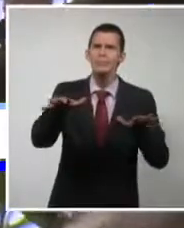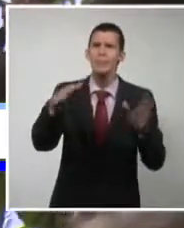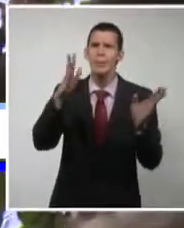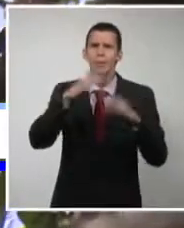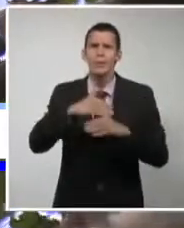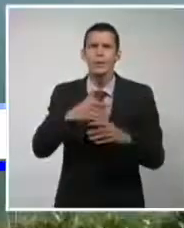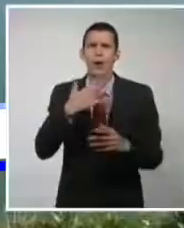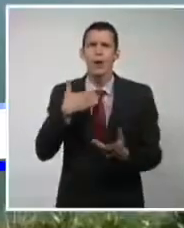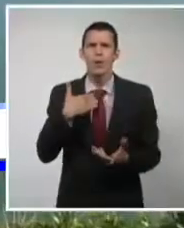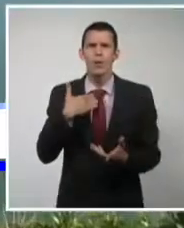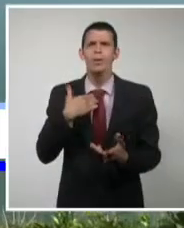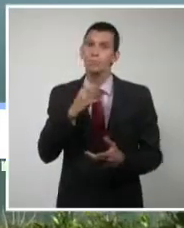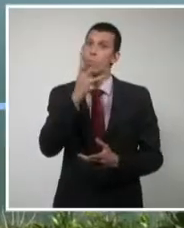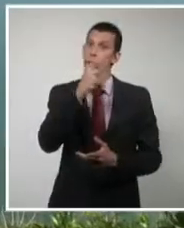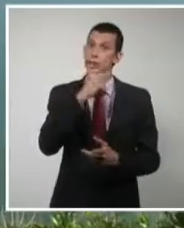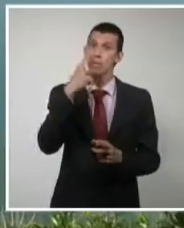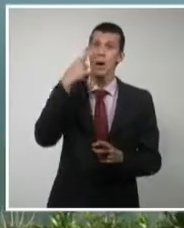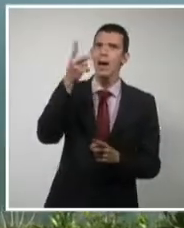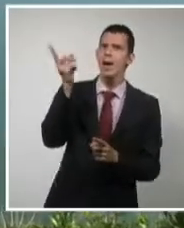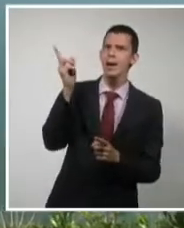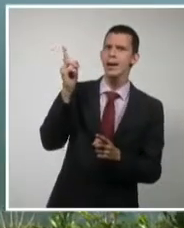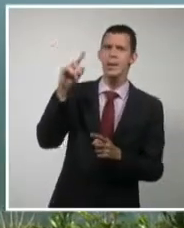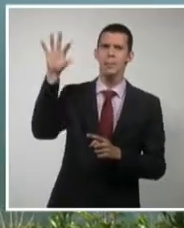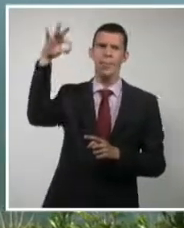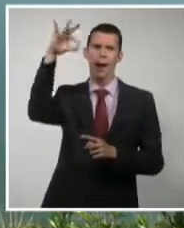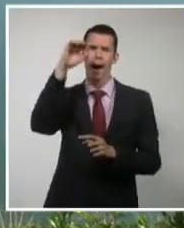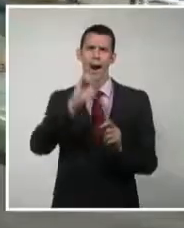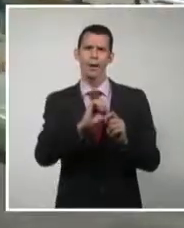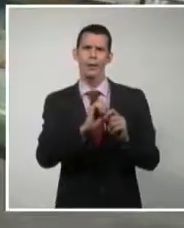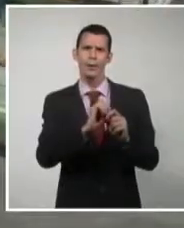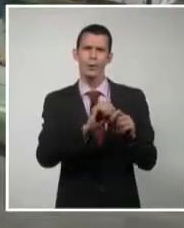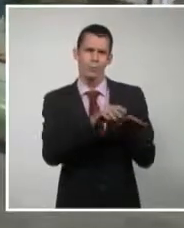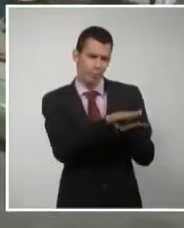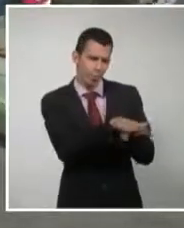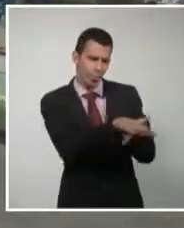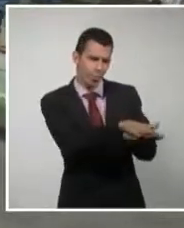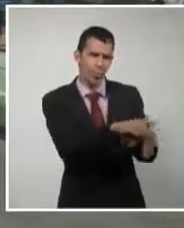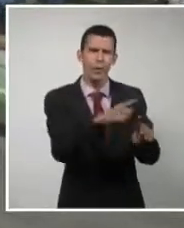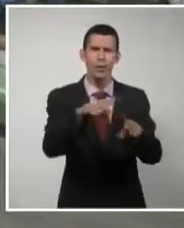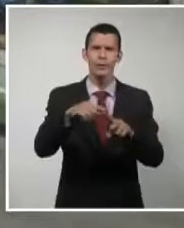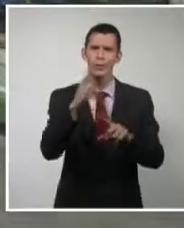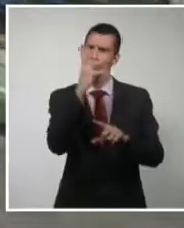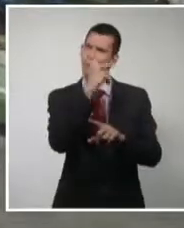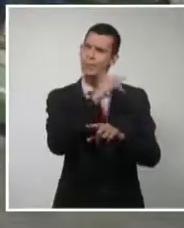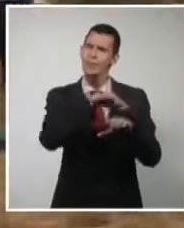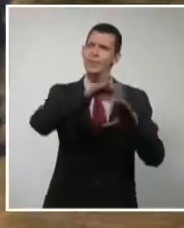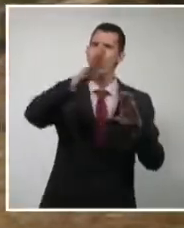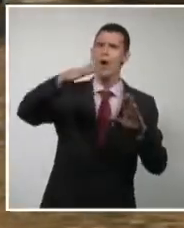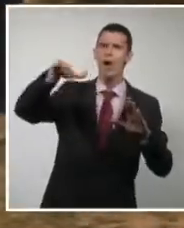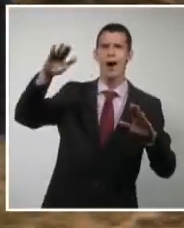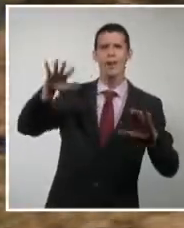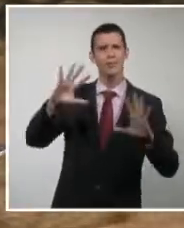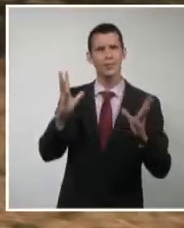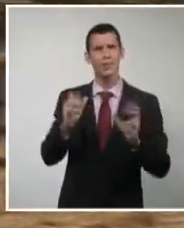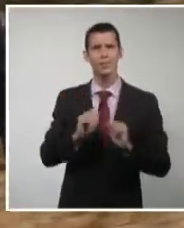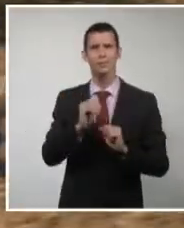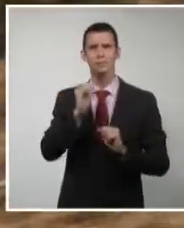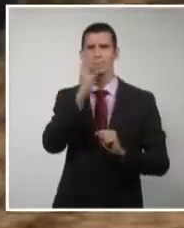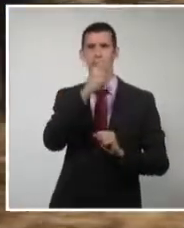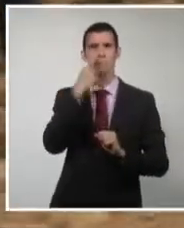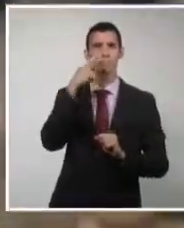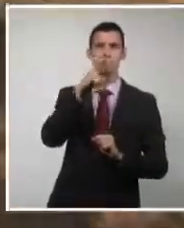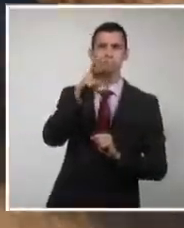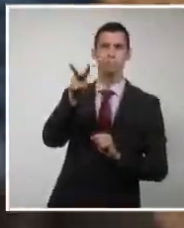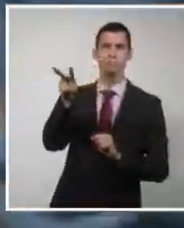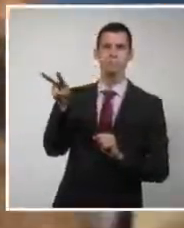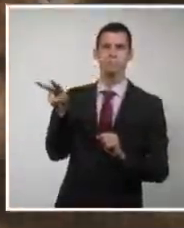tocororos, jicoteas, la belleza de un lago en el corazón de la montaña. Para ellos, sin embargo, es también el paisaje que los acompaña